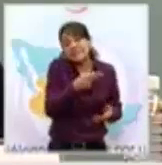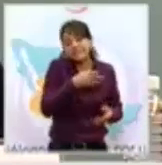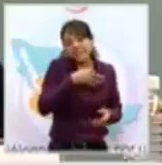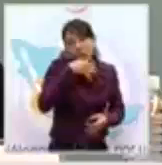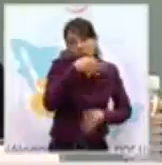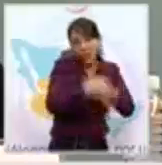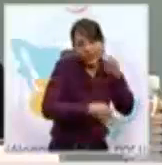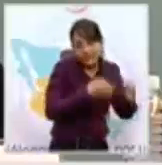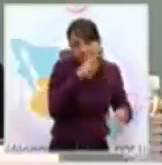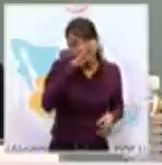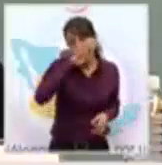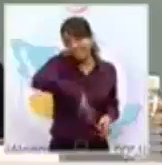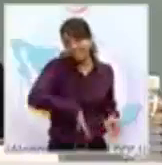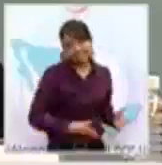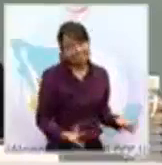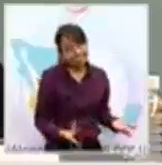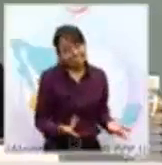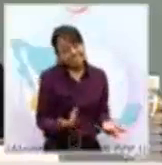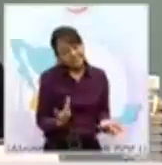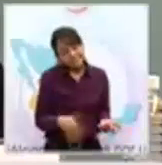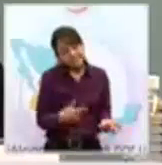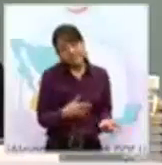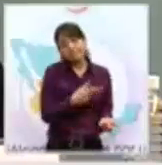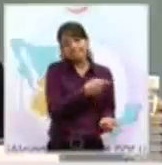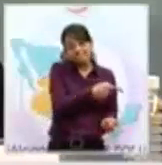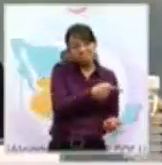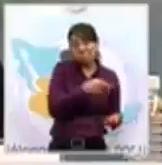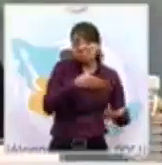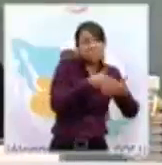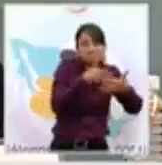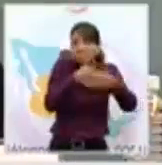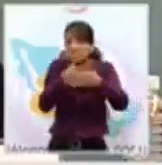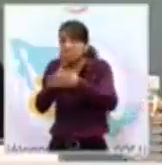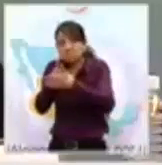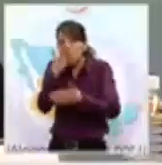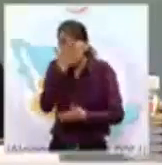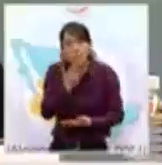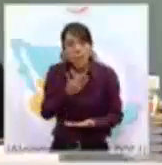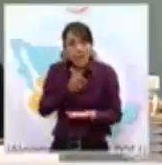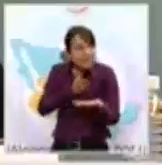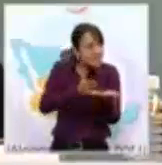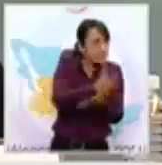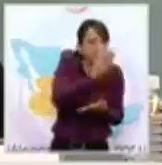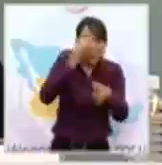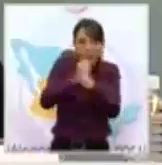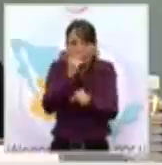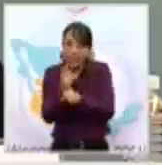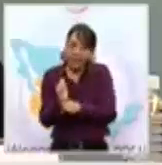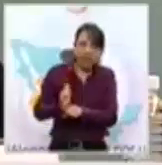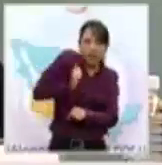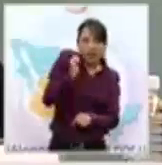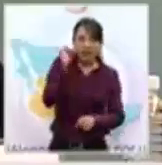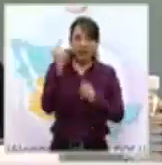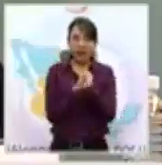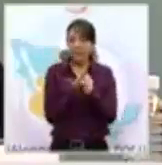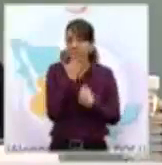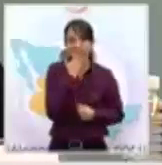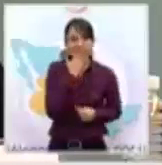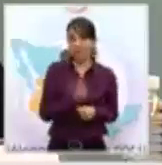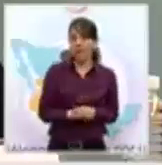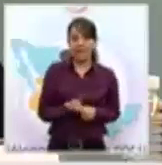Es terrorífico a nivel individual y a nivel colectivo. El